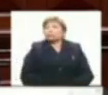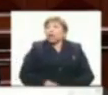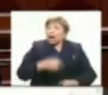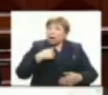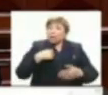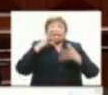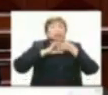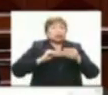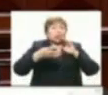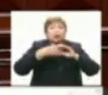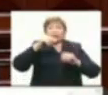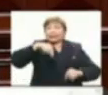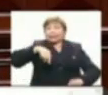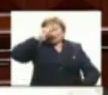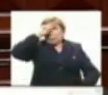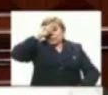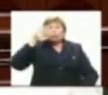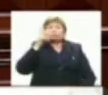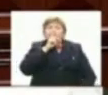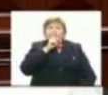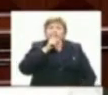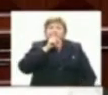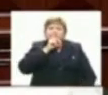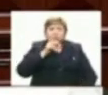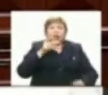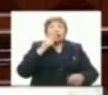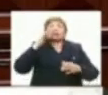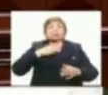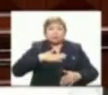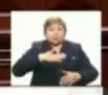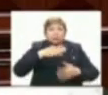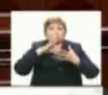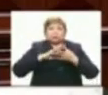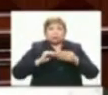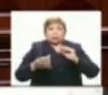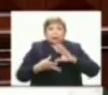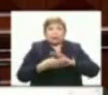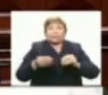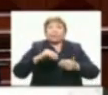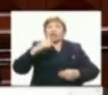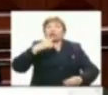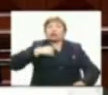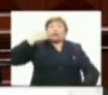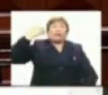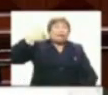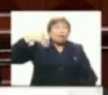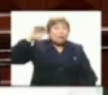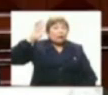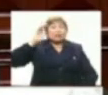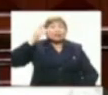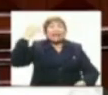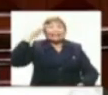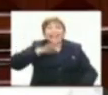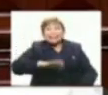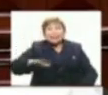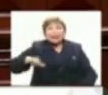la historia de este Perú, tanto tiempo silenciado, es también mi historia. Que yo fui ese niño de